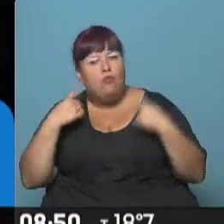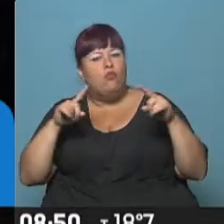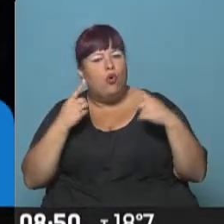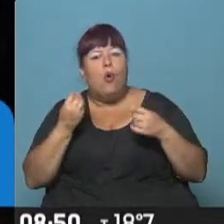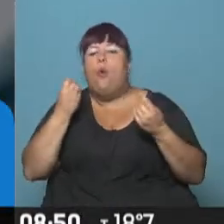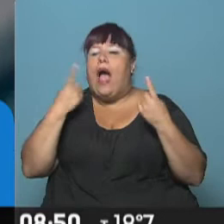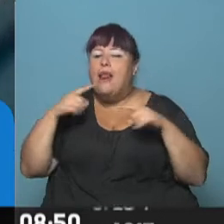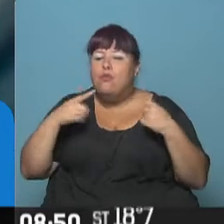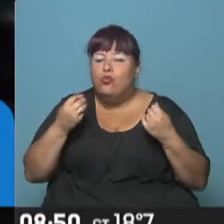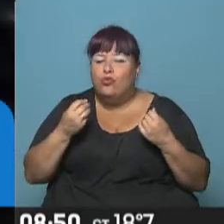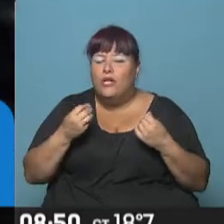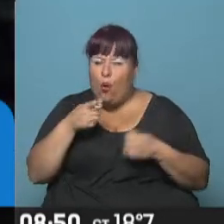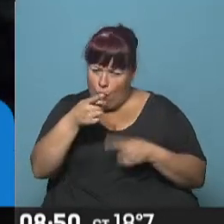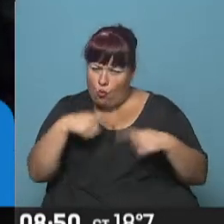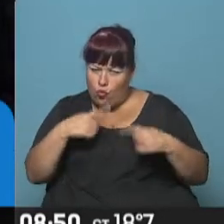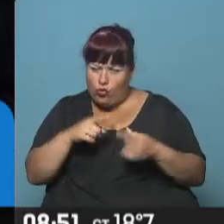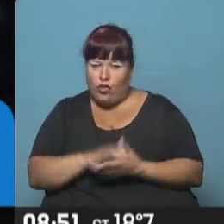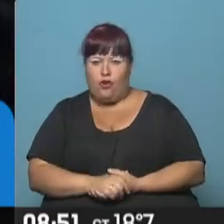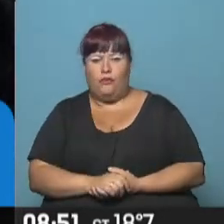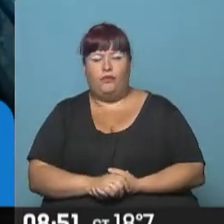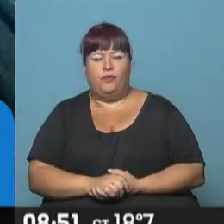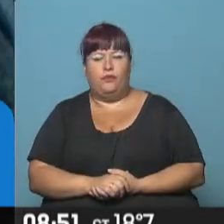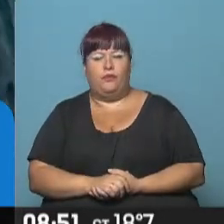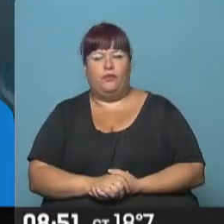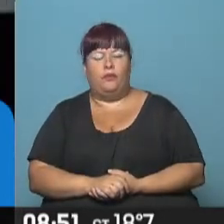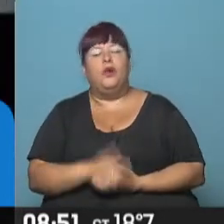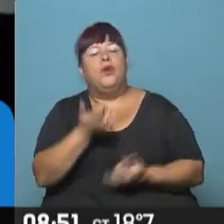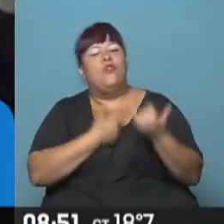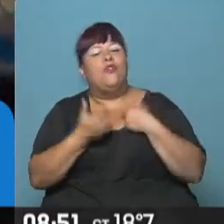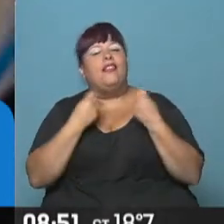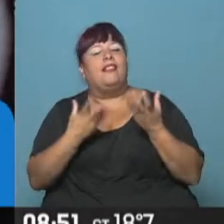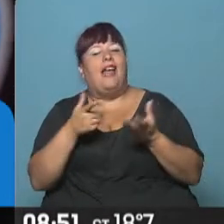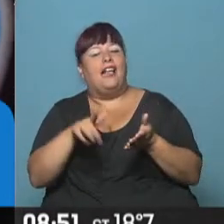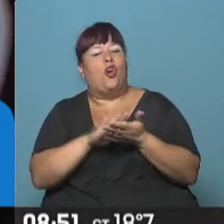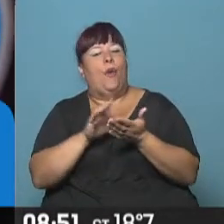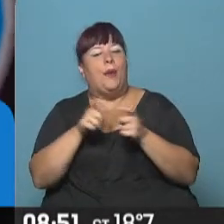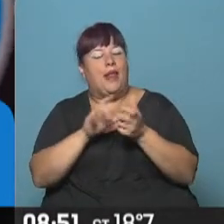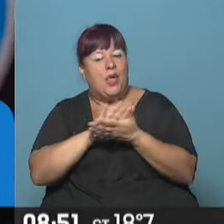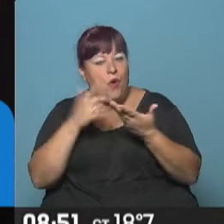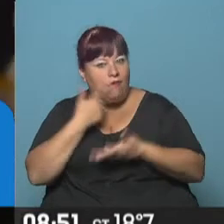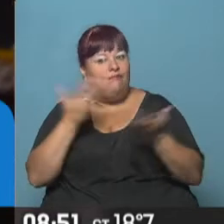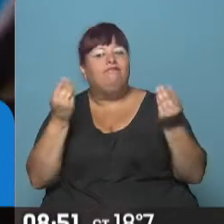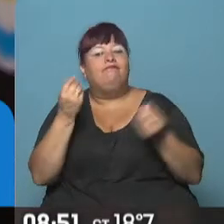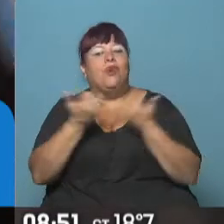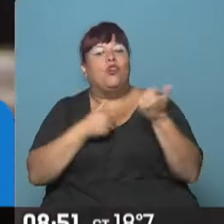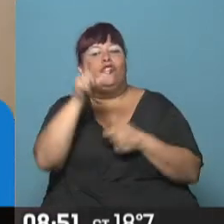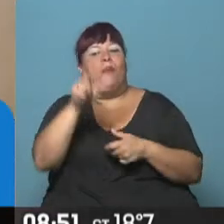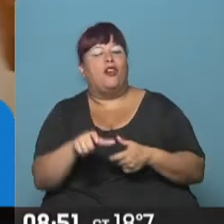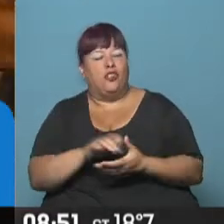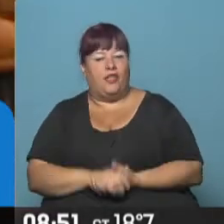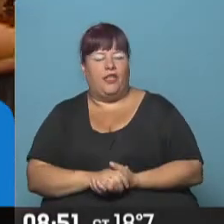¿Algún tipo de música? Usted es músico. Martín, contanos cómo estás ante la presentación de esta película y qué nos puedes adelantar de tu